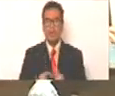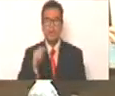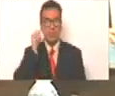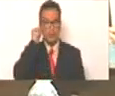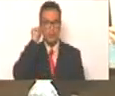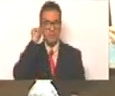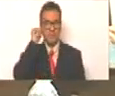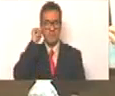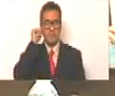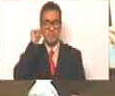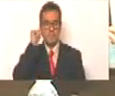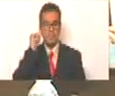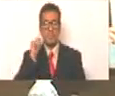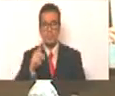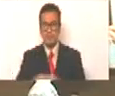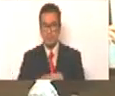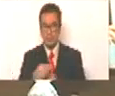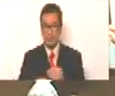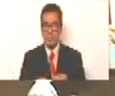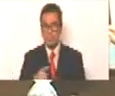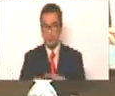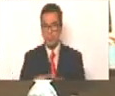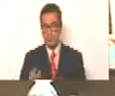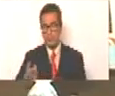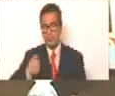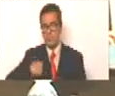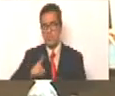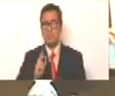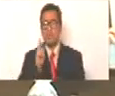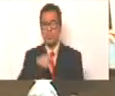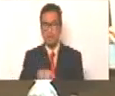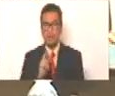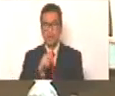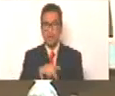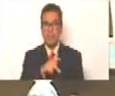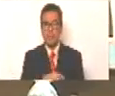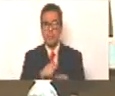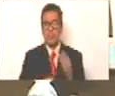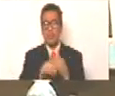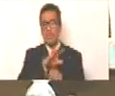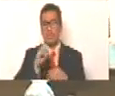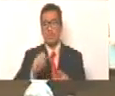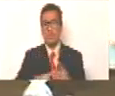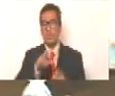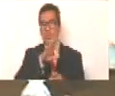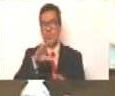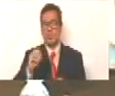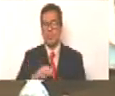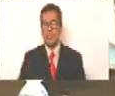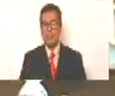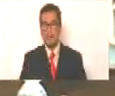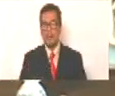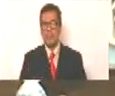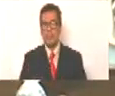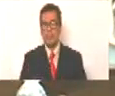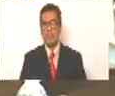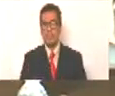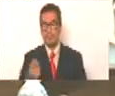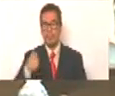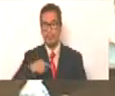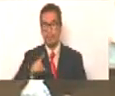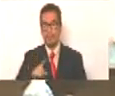lo merezcan tener participación de un 50 y 50. Tiempo, debemos entonces, compañera